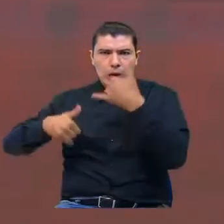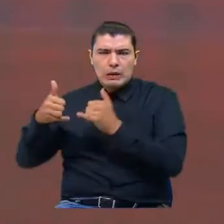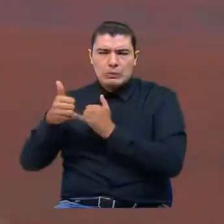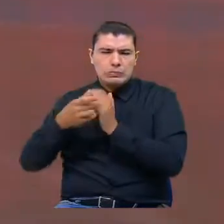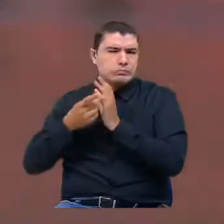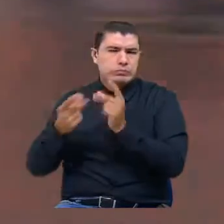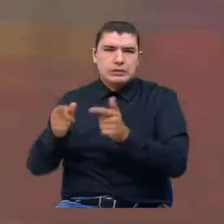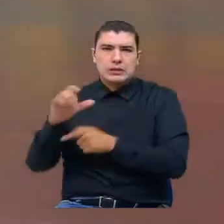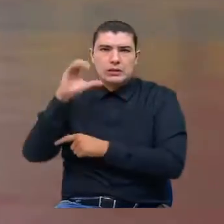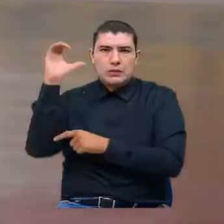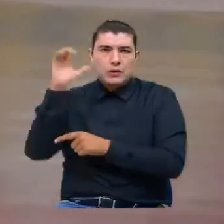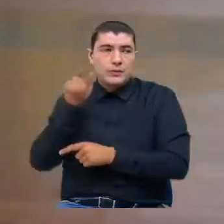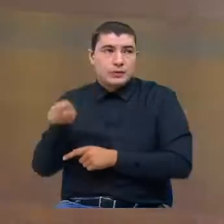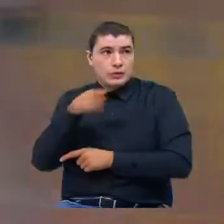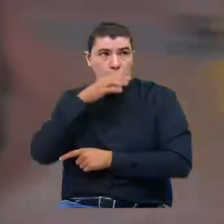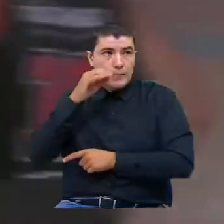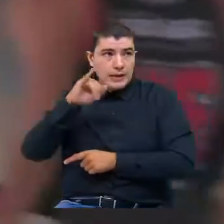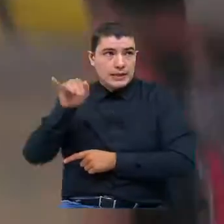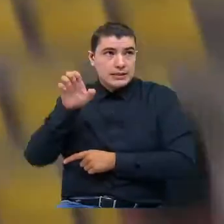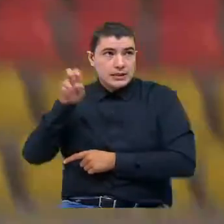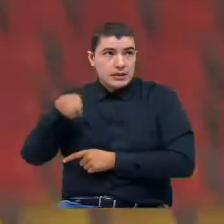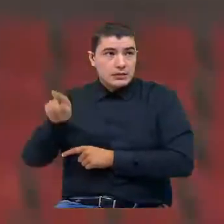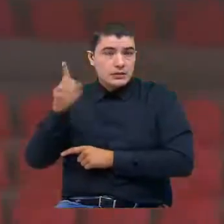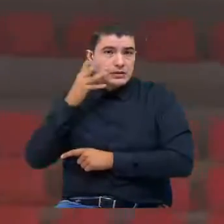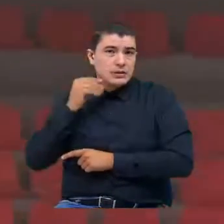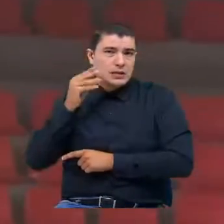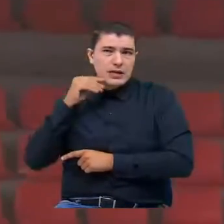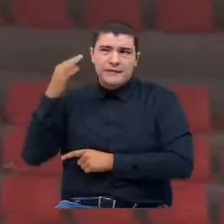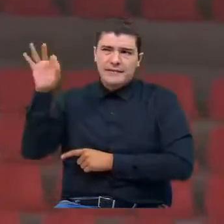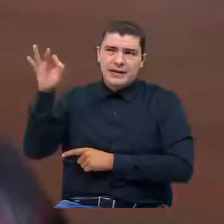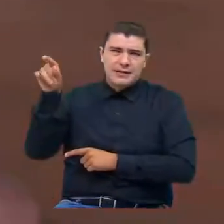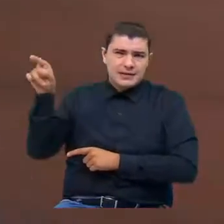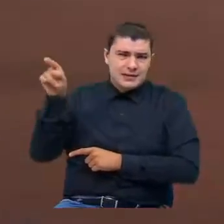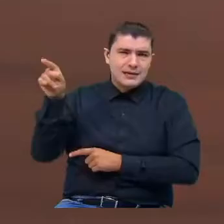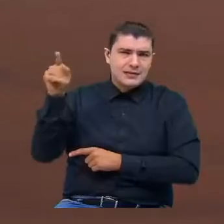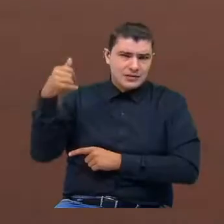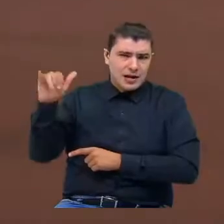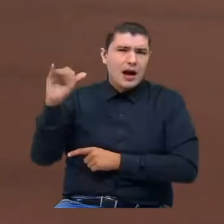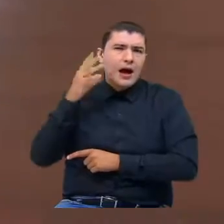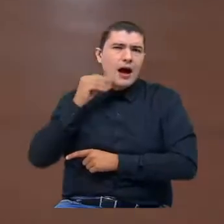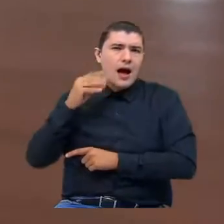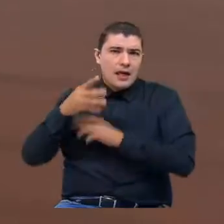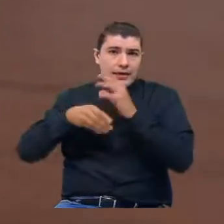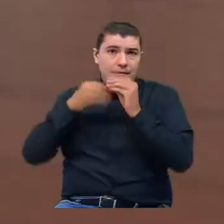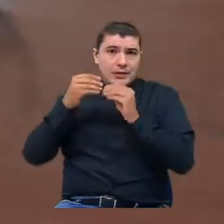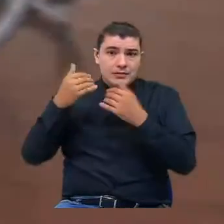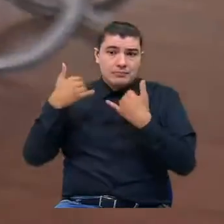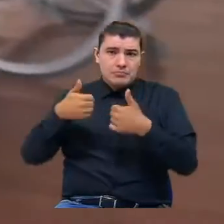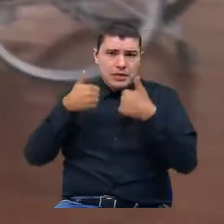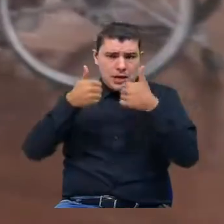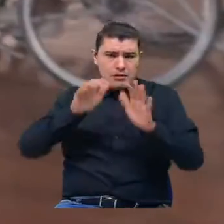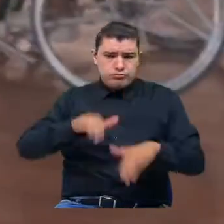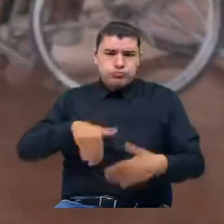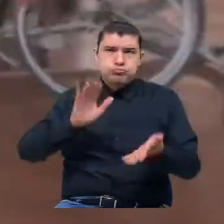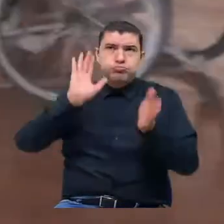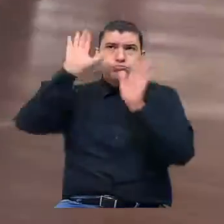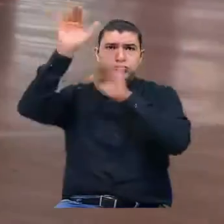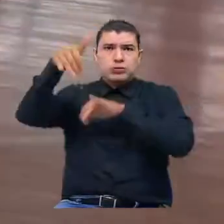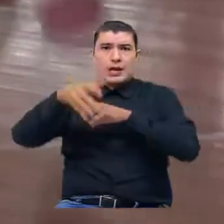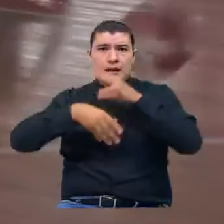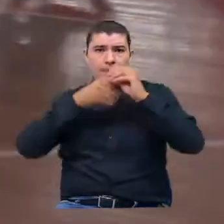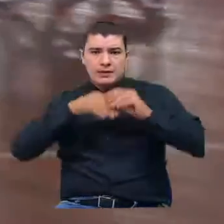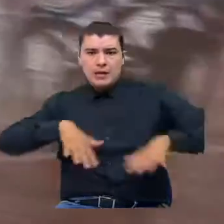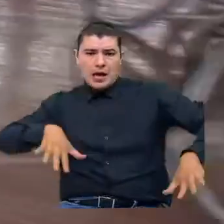Colombia. Giancarlos, bueno, con su experiencia en Francia, creo que ya tiene un buen lanzamiento, entra muy bien a la